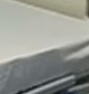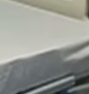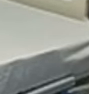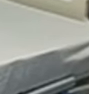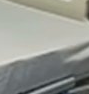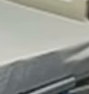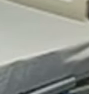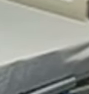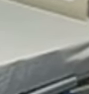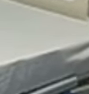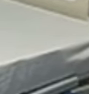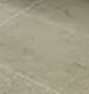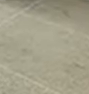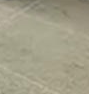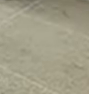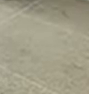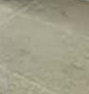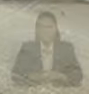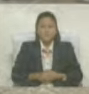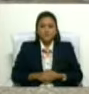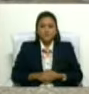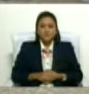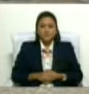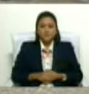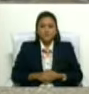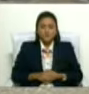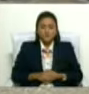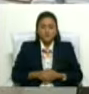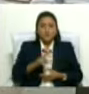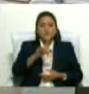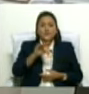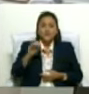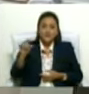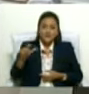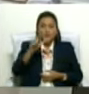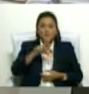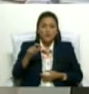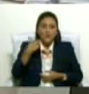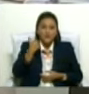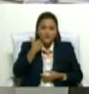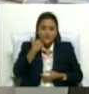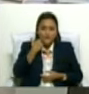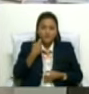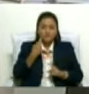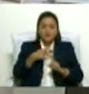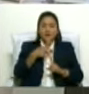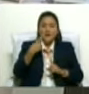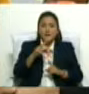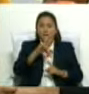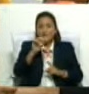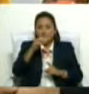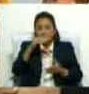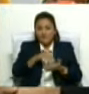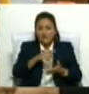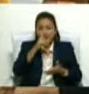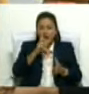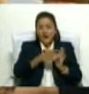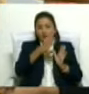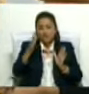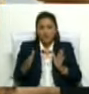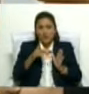Este centro de salud atenderá un aproximado de 100 pacientes diarios, lo que representan más de 20.000 anualmente. Una